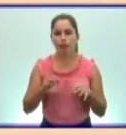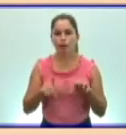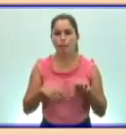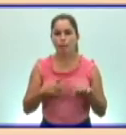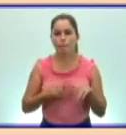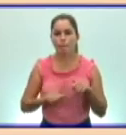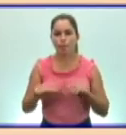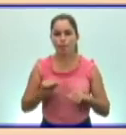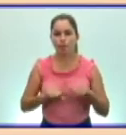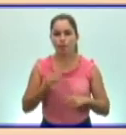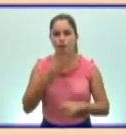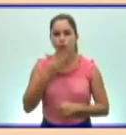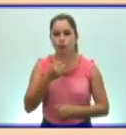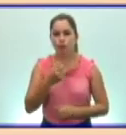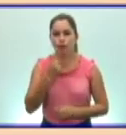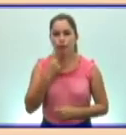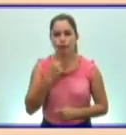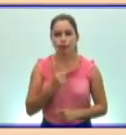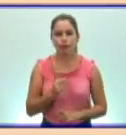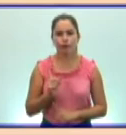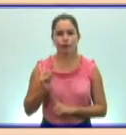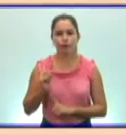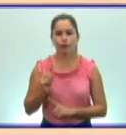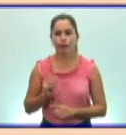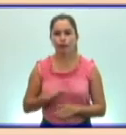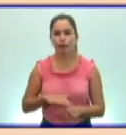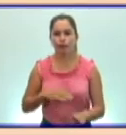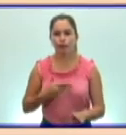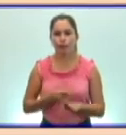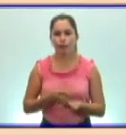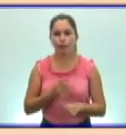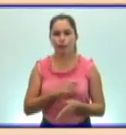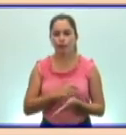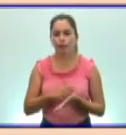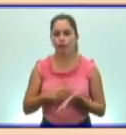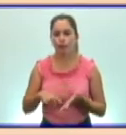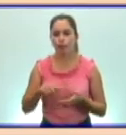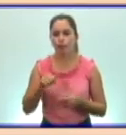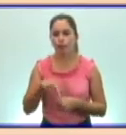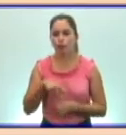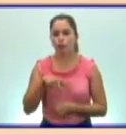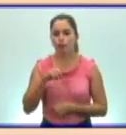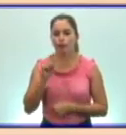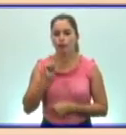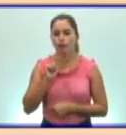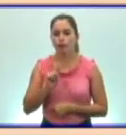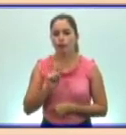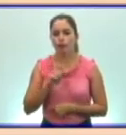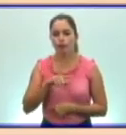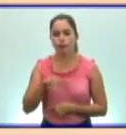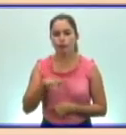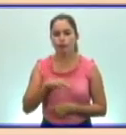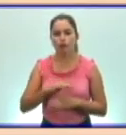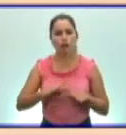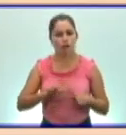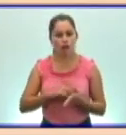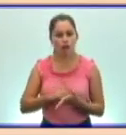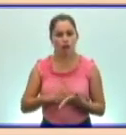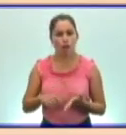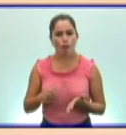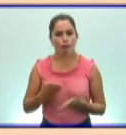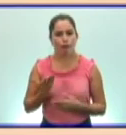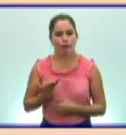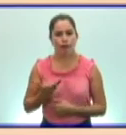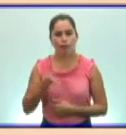bien, vamos entonces, después de haber anotado esa pregunta, que ustedes seguro ya la anotaron muy rápido, pues vamos a